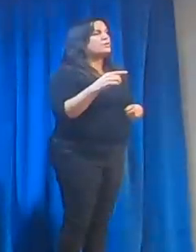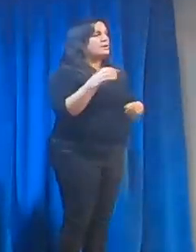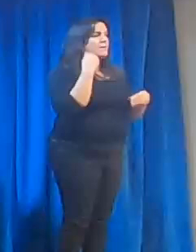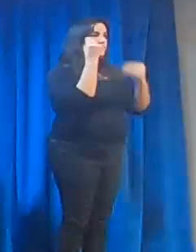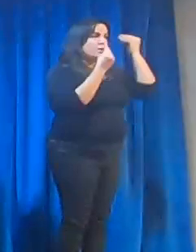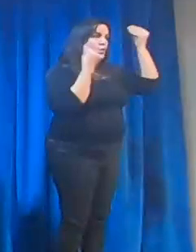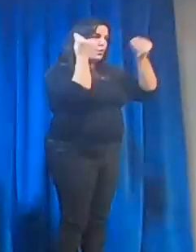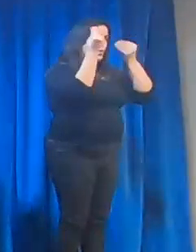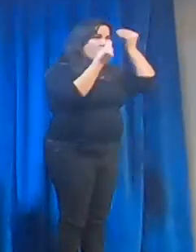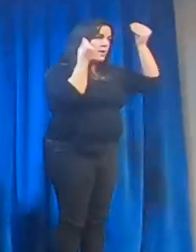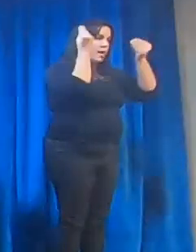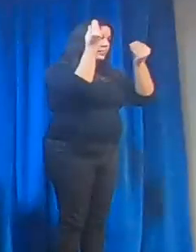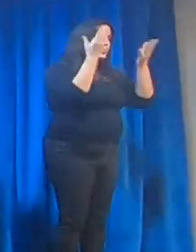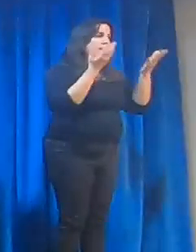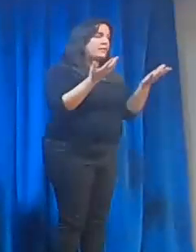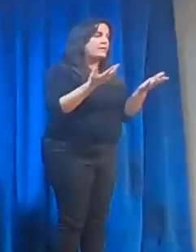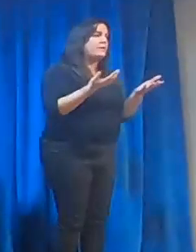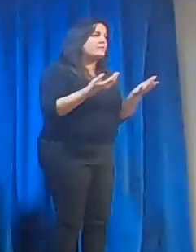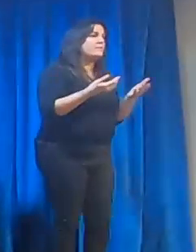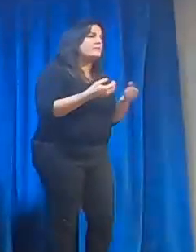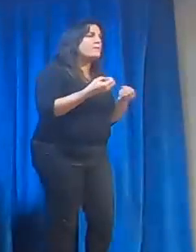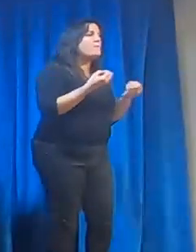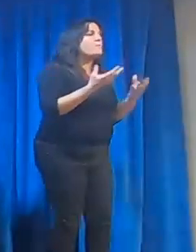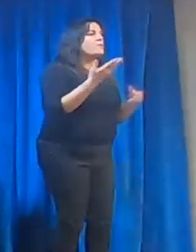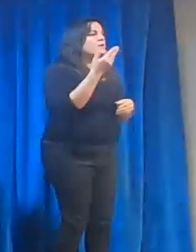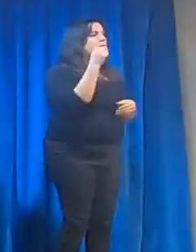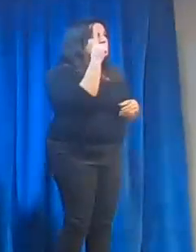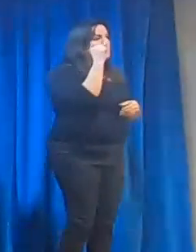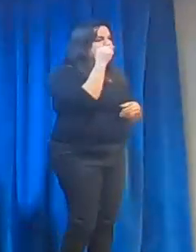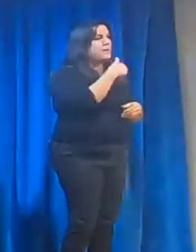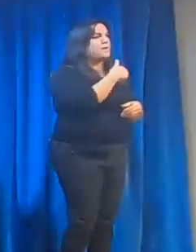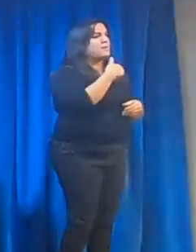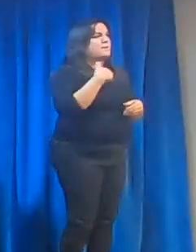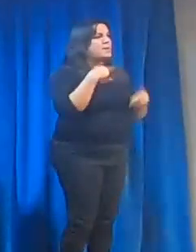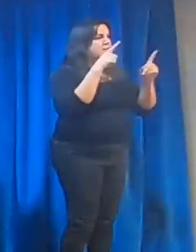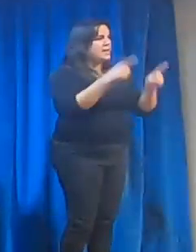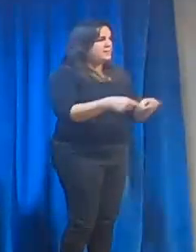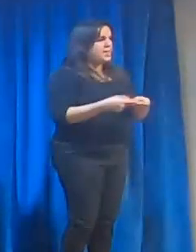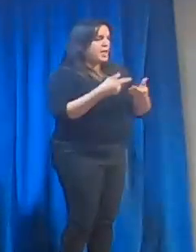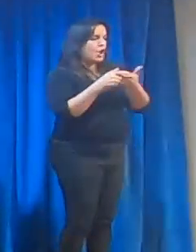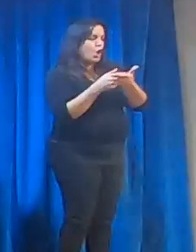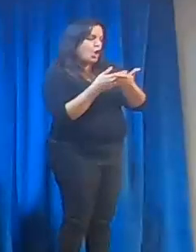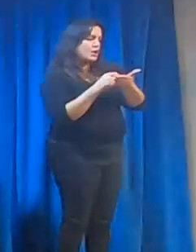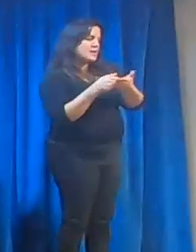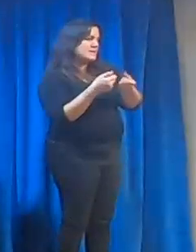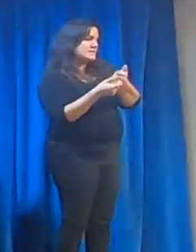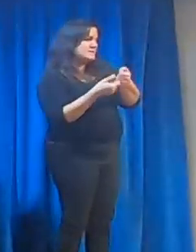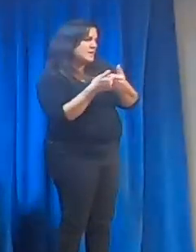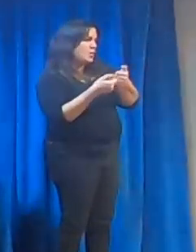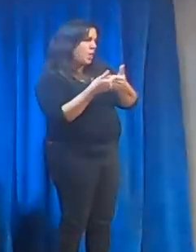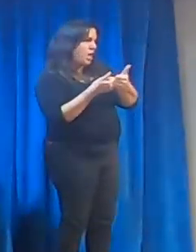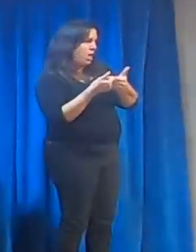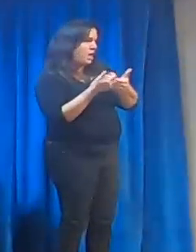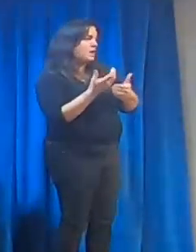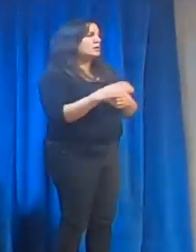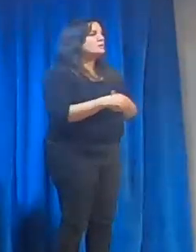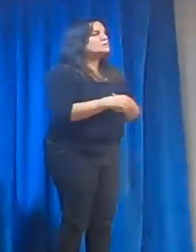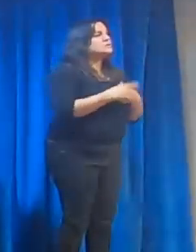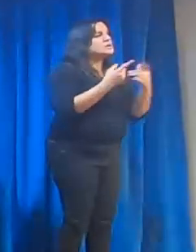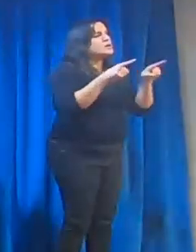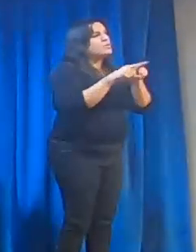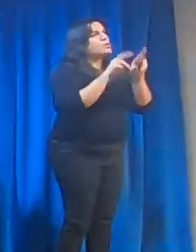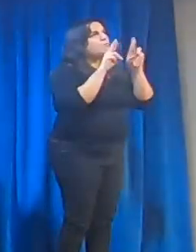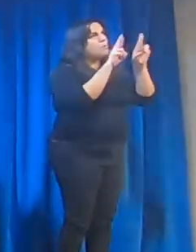preocupante cada vez más, porque a su vez papá y mamá están también con el celular, ¿no? Por suerte, la mayoría de las asociaciones